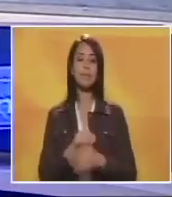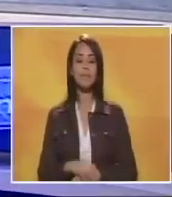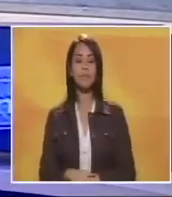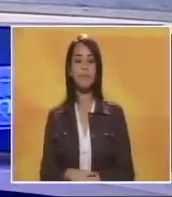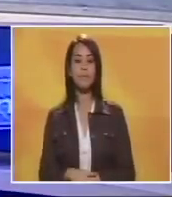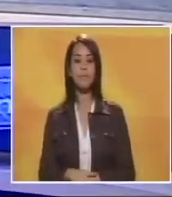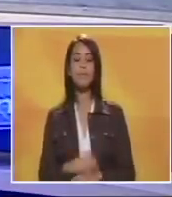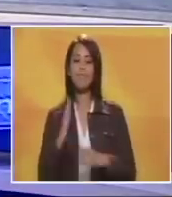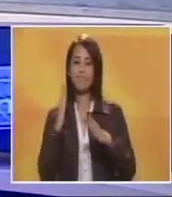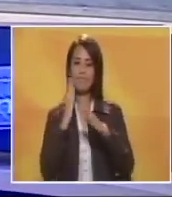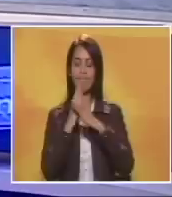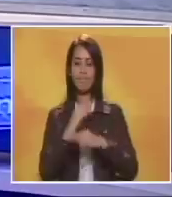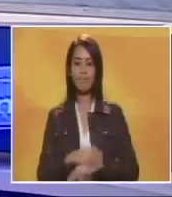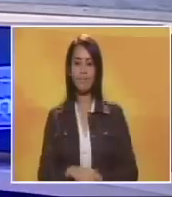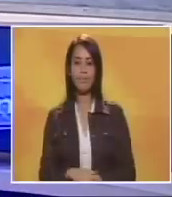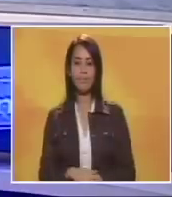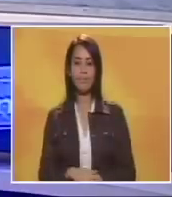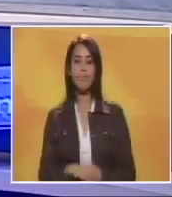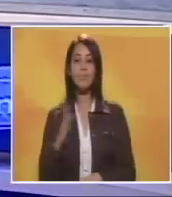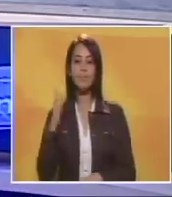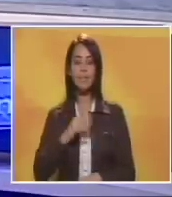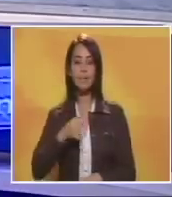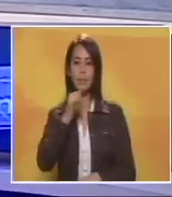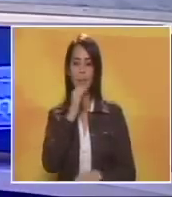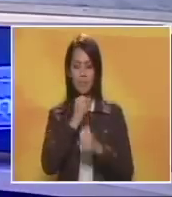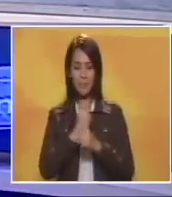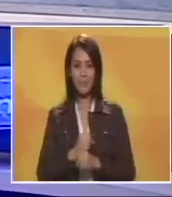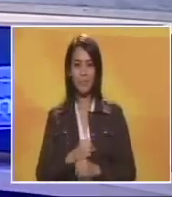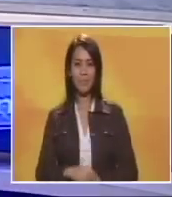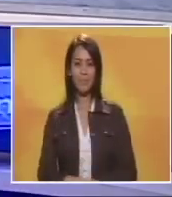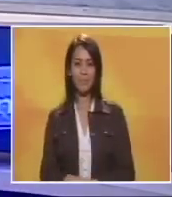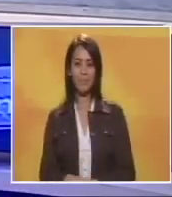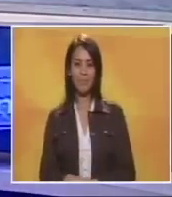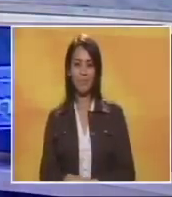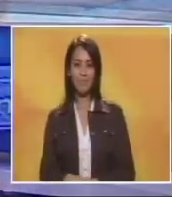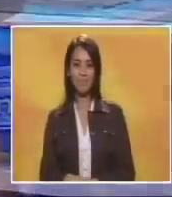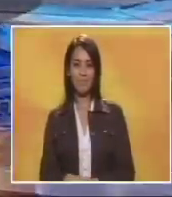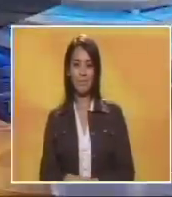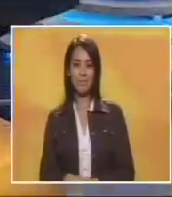Es momento de hacer una nueva pausa. Ya volvemos con más información, no se aparten.